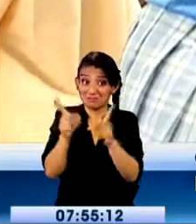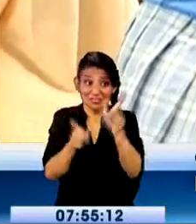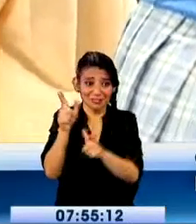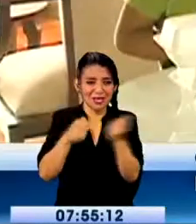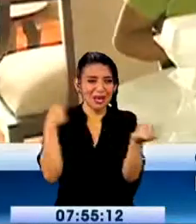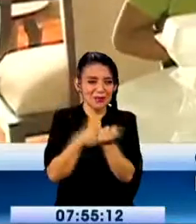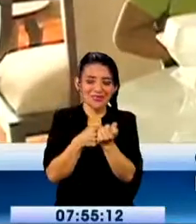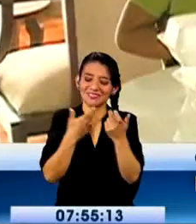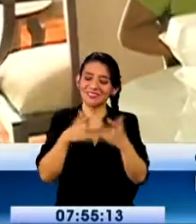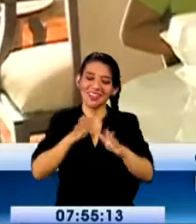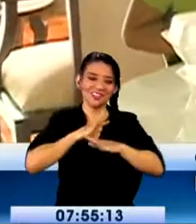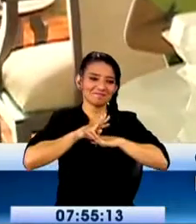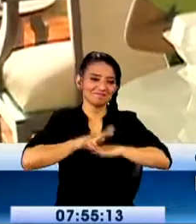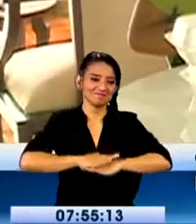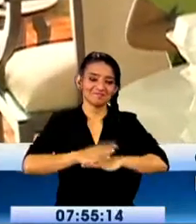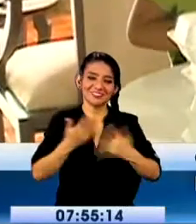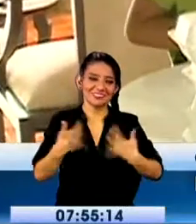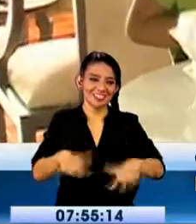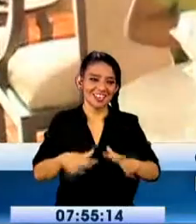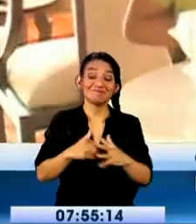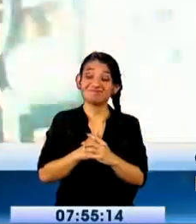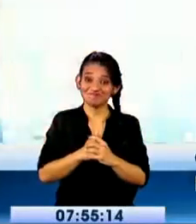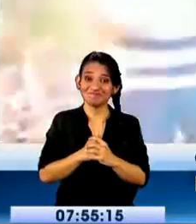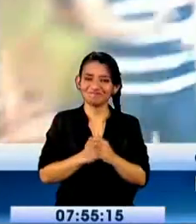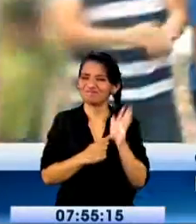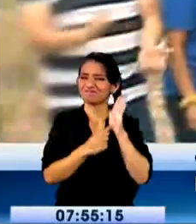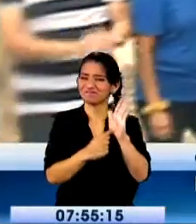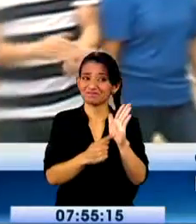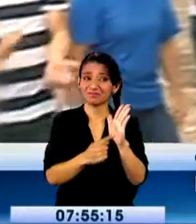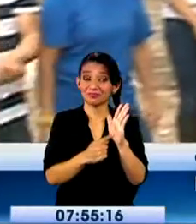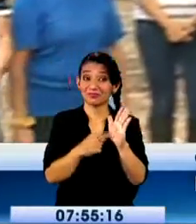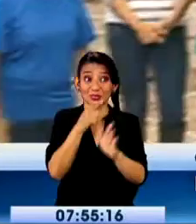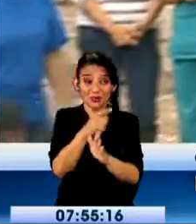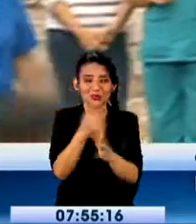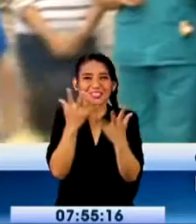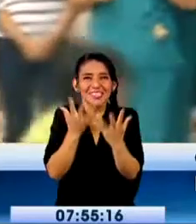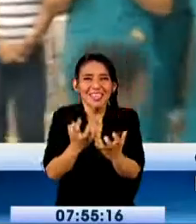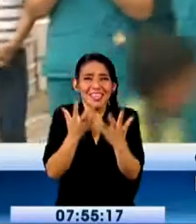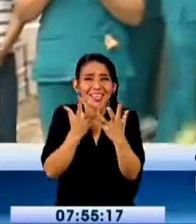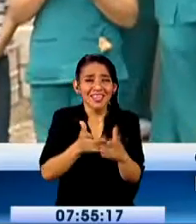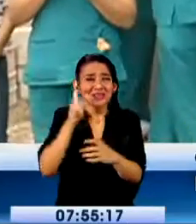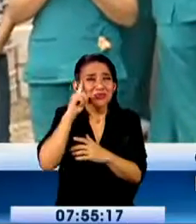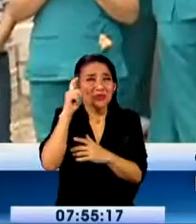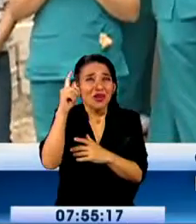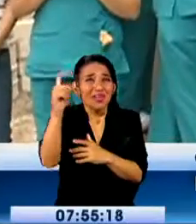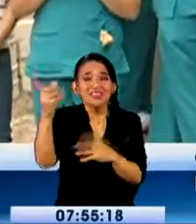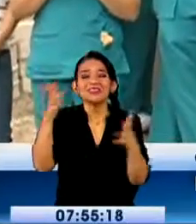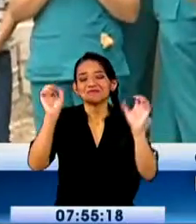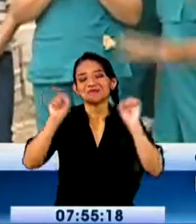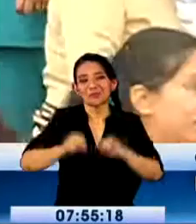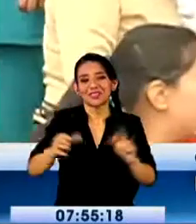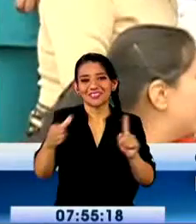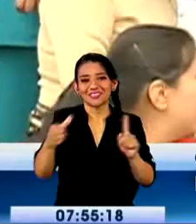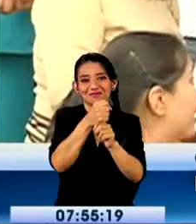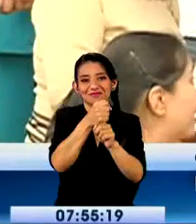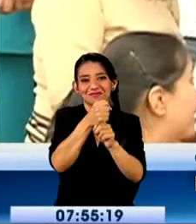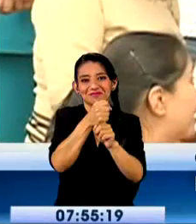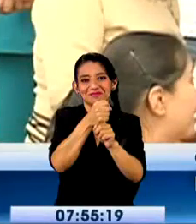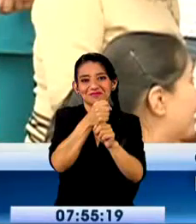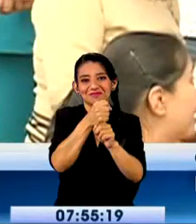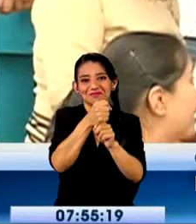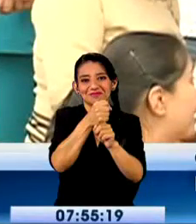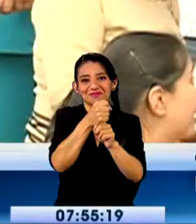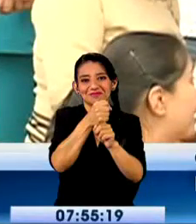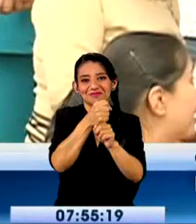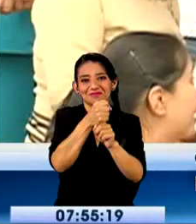valiera totalmente la pena. Una demostración de que solo basta desear algo con todo el corazón para que se pueda cumplir. De nuestra